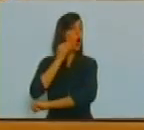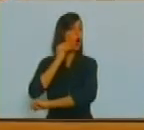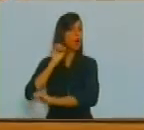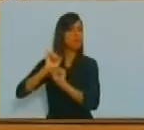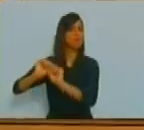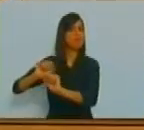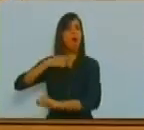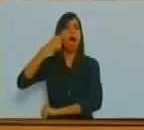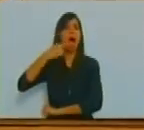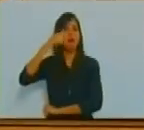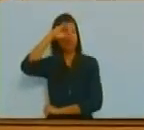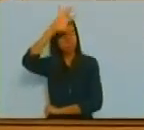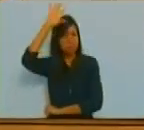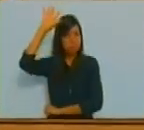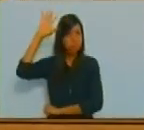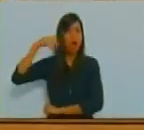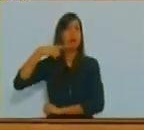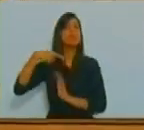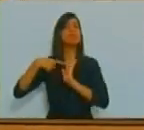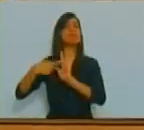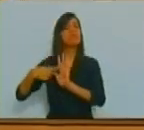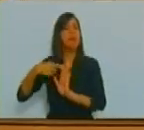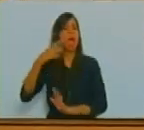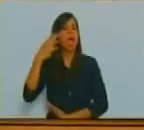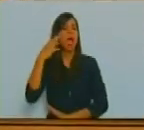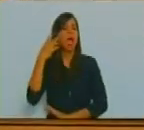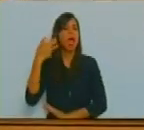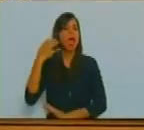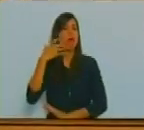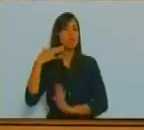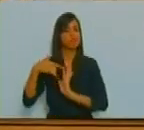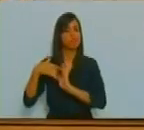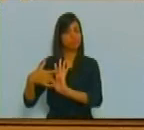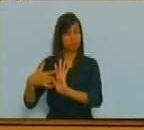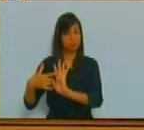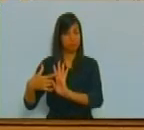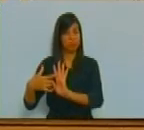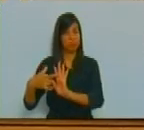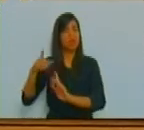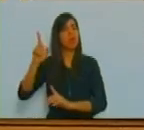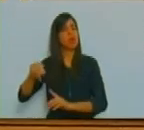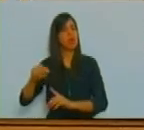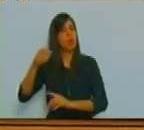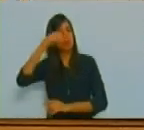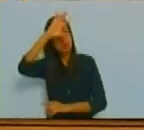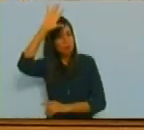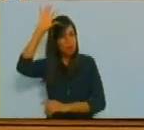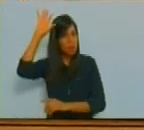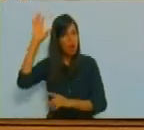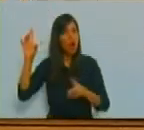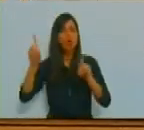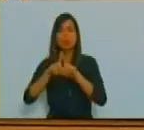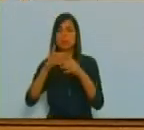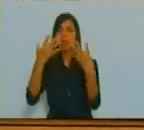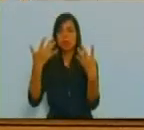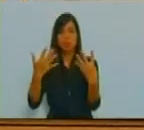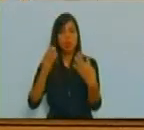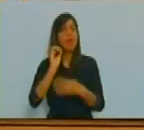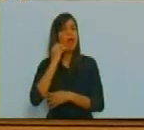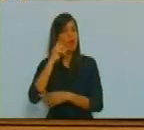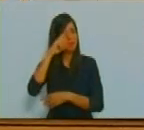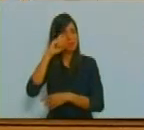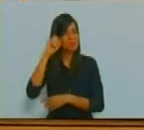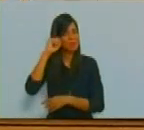y cátedra de patria cuando se enfrentó a justamente al igual que otros nueve jóvenes y a quienes nosotros